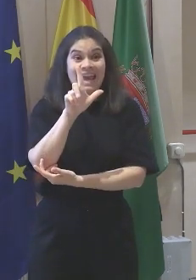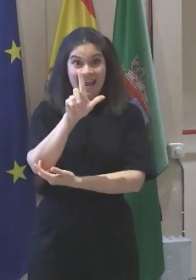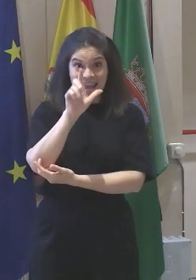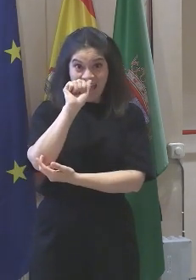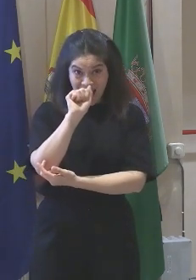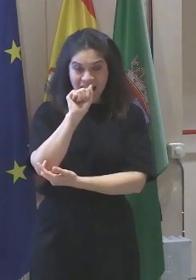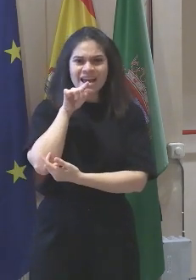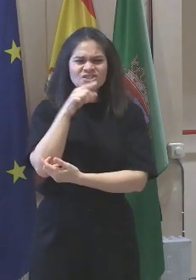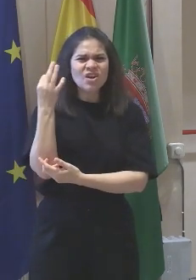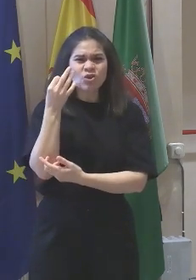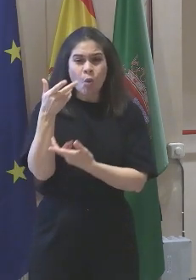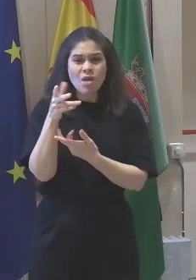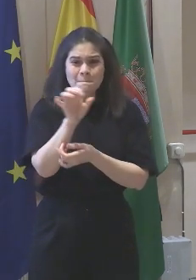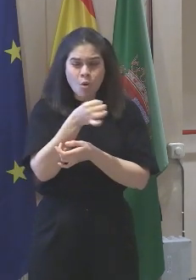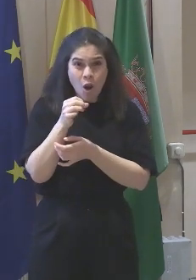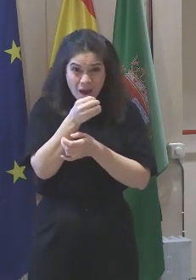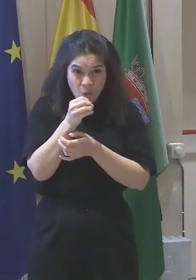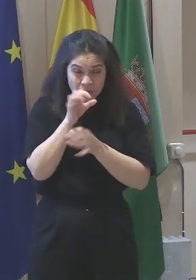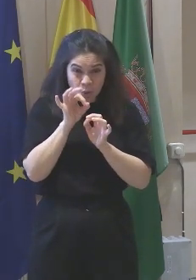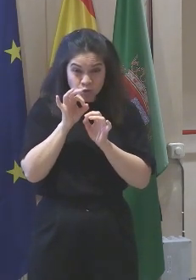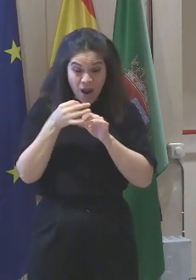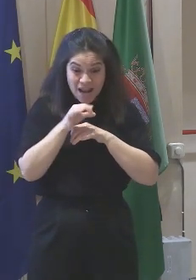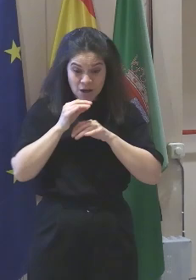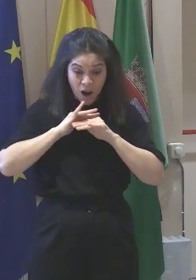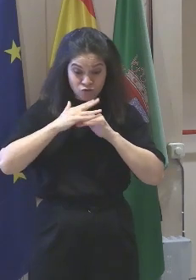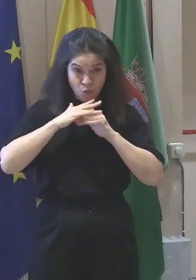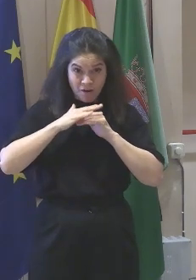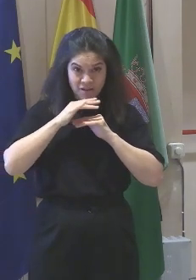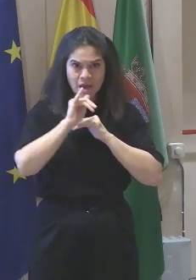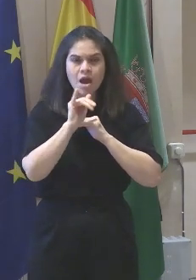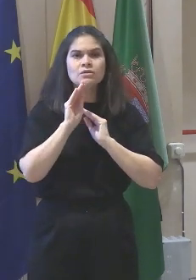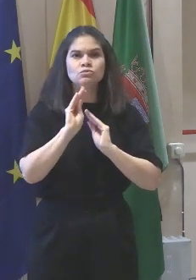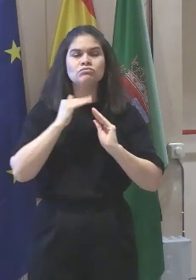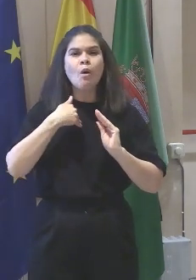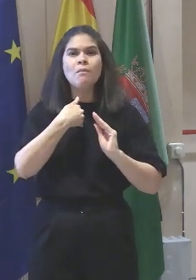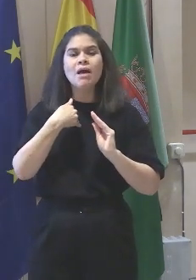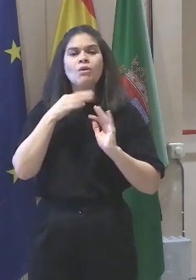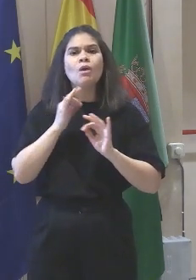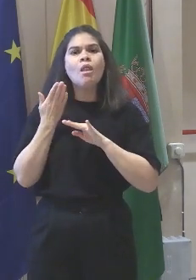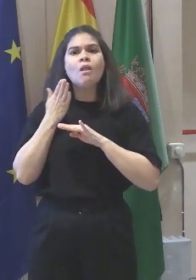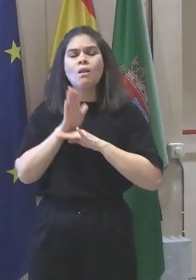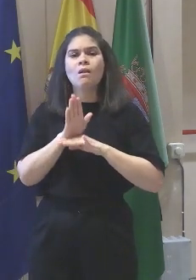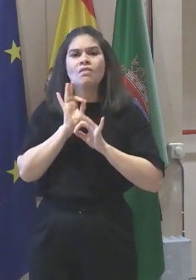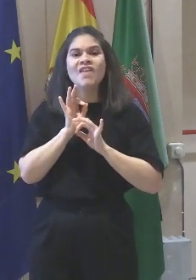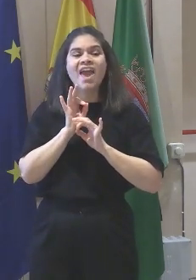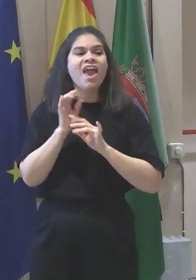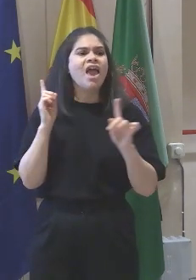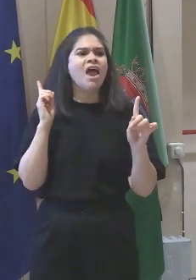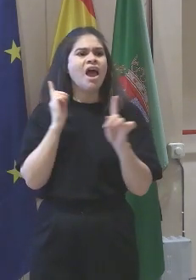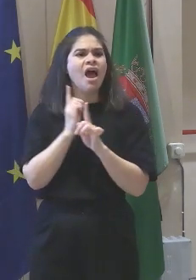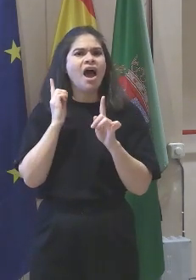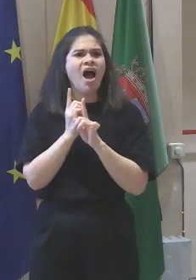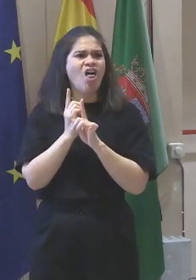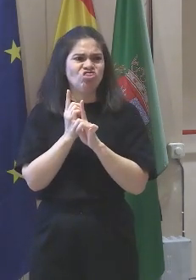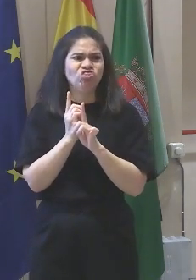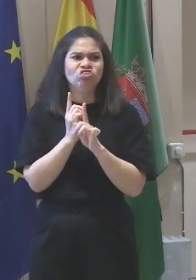unas moléculas que están en la superficie de las células y que tienen un papel en la presentación de antígenos. Concretamente,